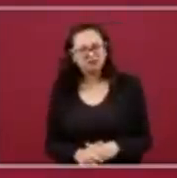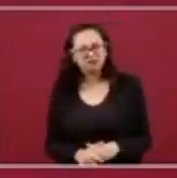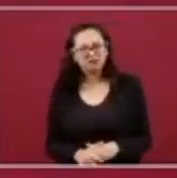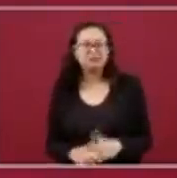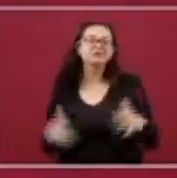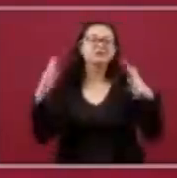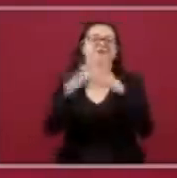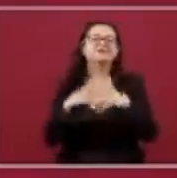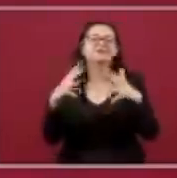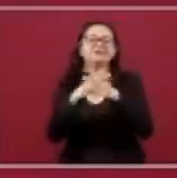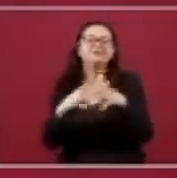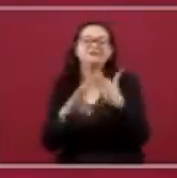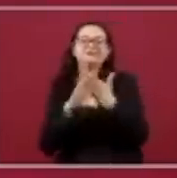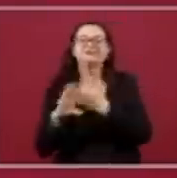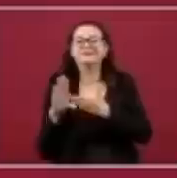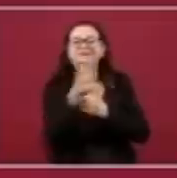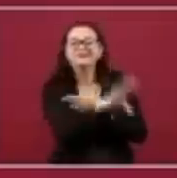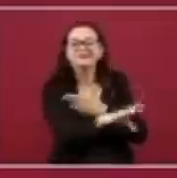evitar la guerra.